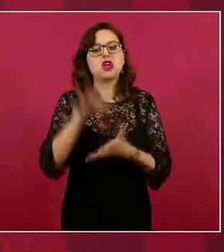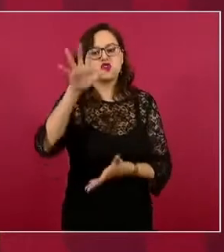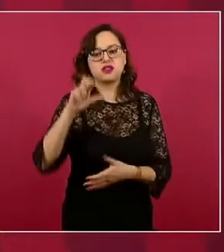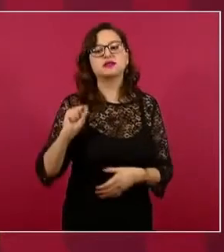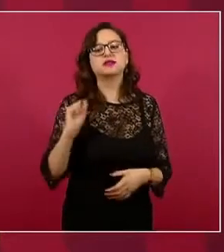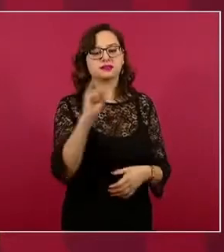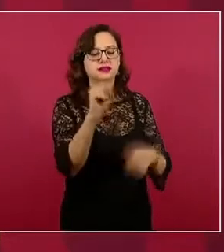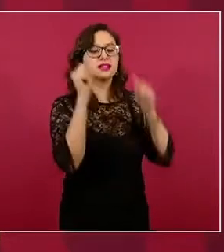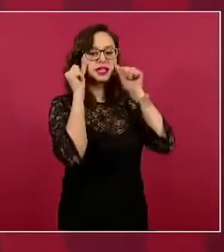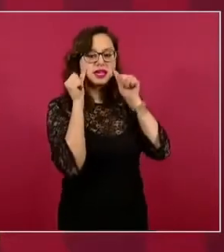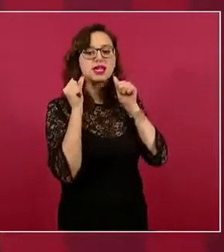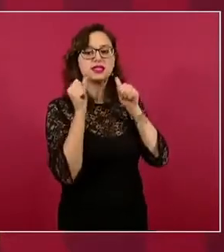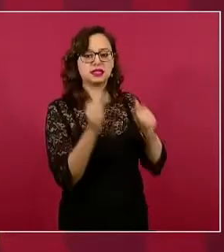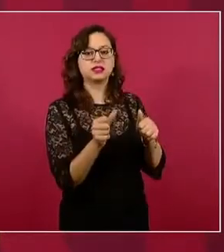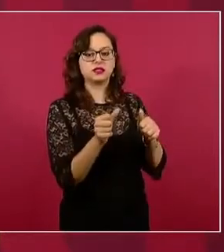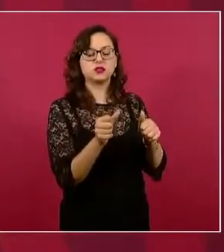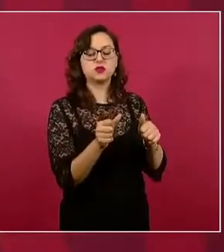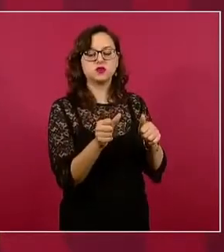élite